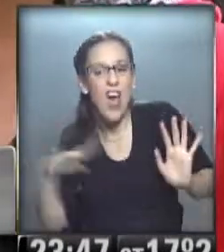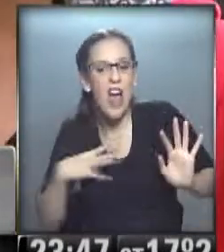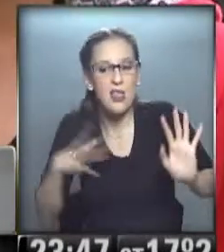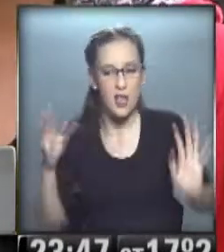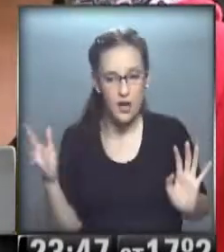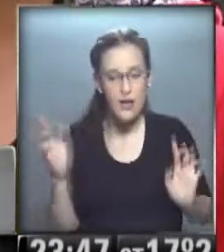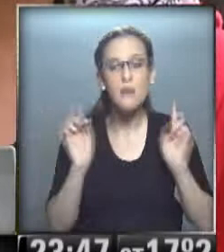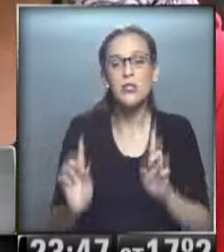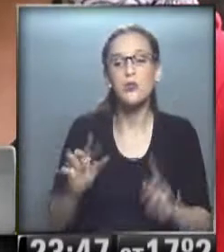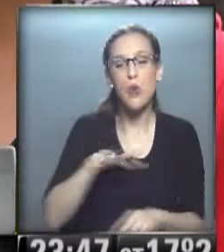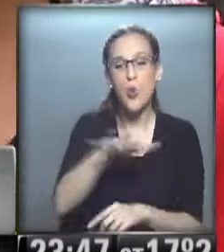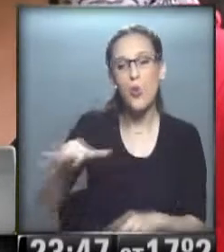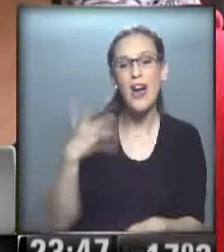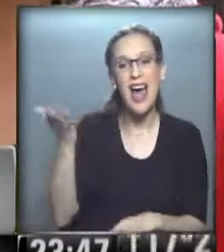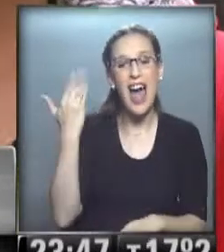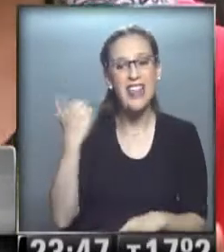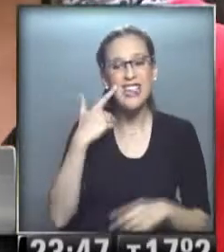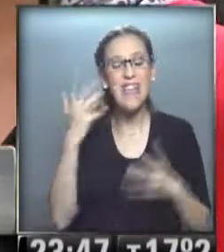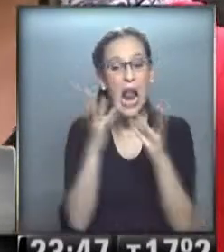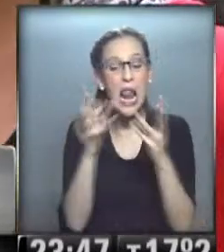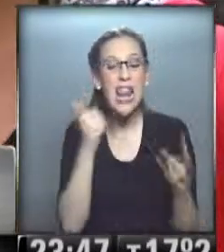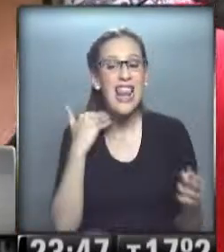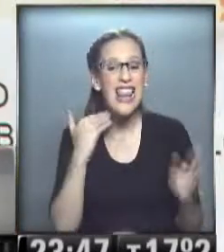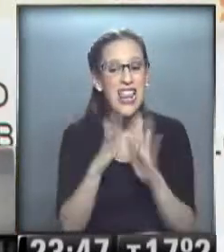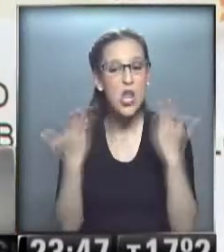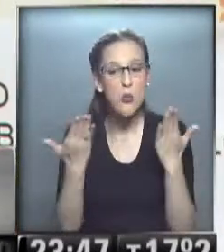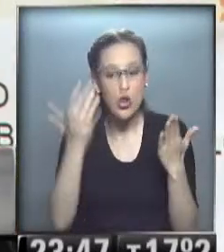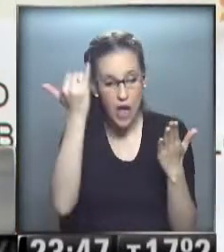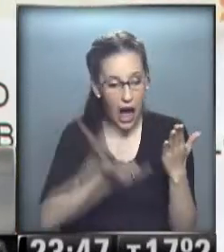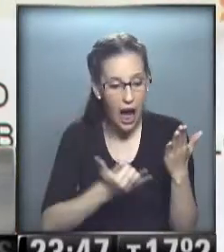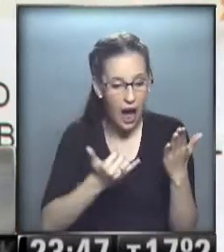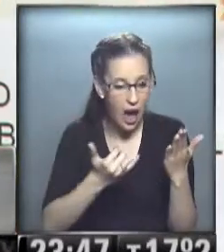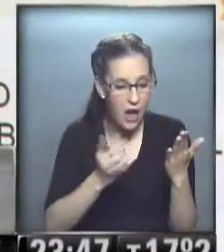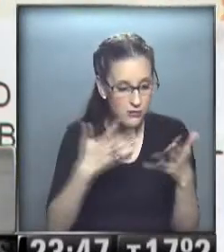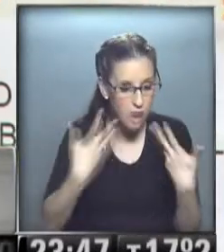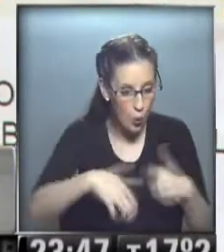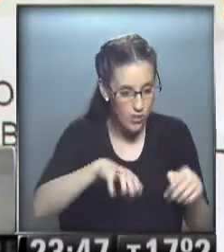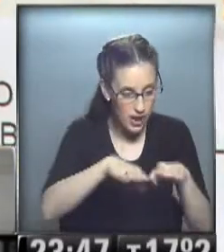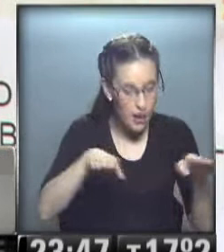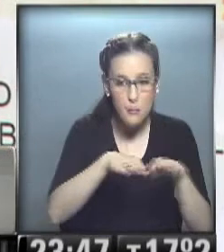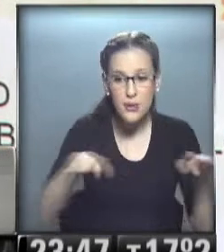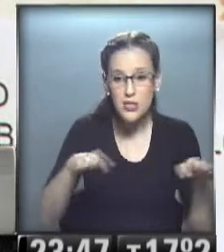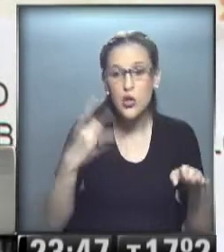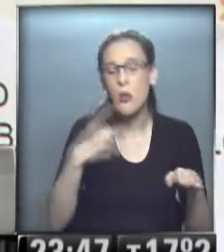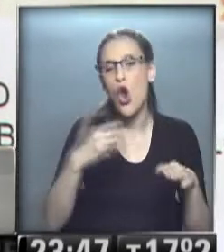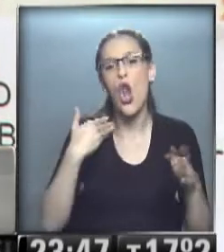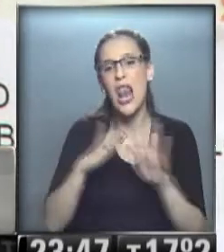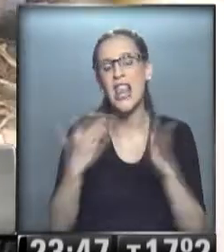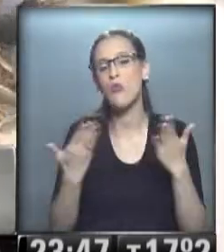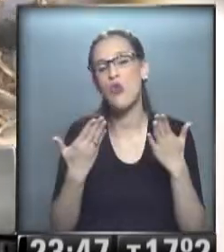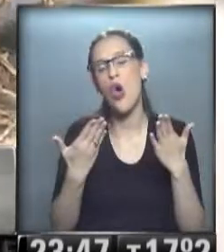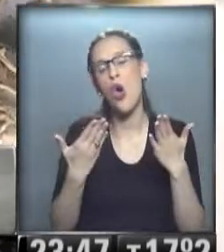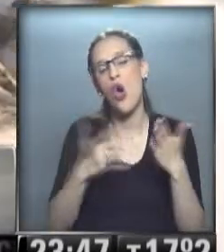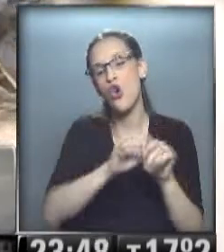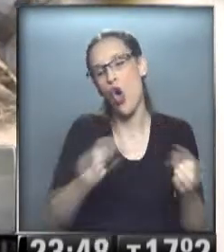libros que se periciaron estaban adulterados, tenían hojas arrancadas, tachaduras, borraduras. El caso de Luciano Arruga es